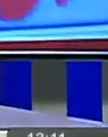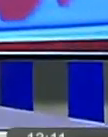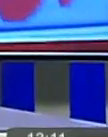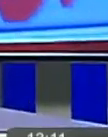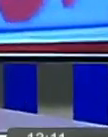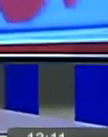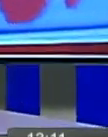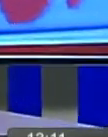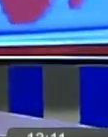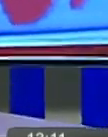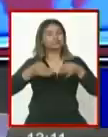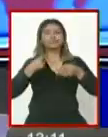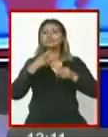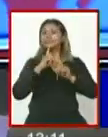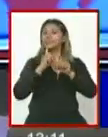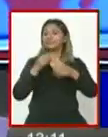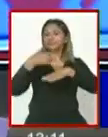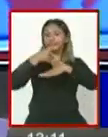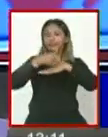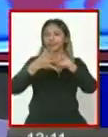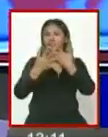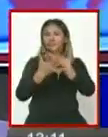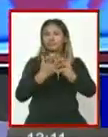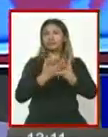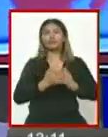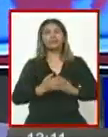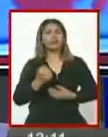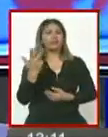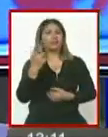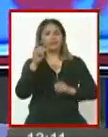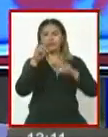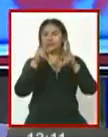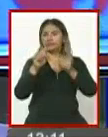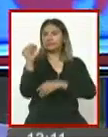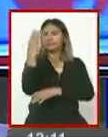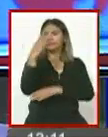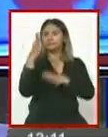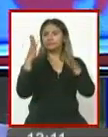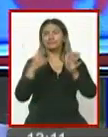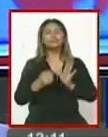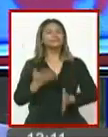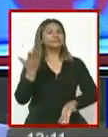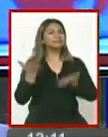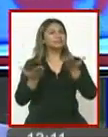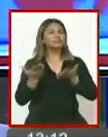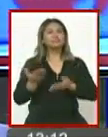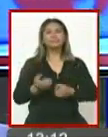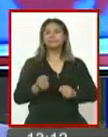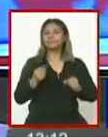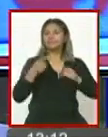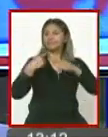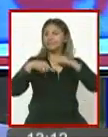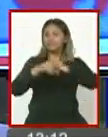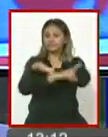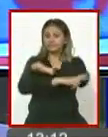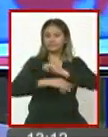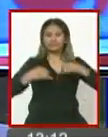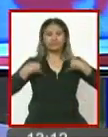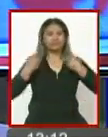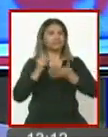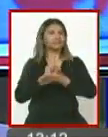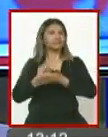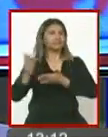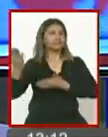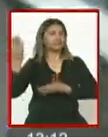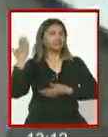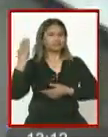En otra información, un juez determinó enviar a la cárcel de Palma Sola a tres ciudadanos colombianos que presuntamente habrían asaltado a un joven la semana